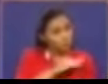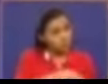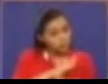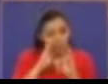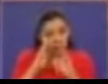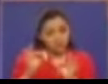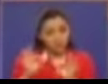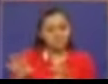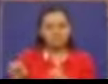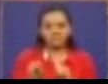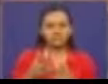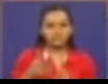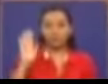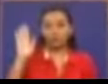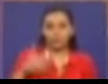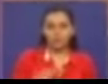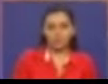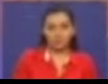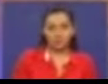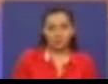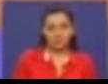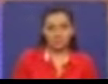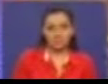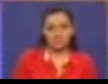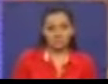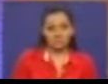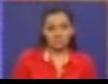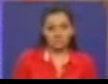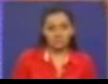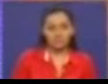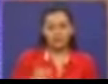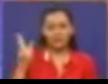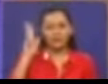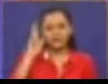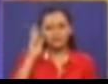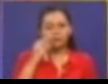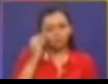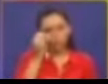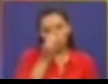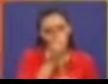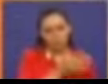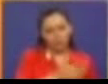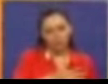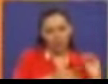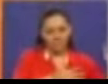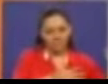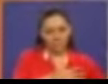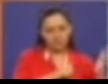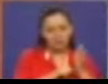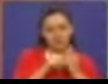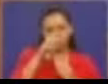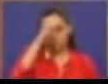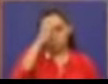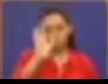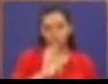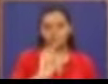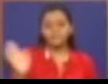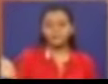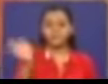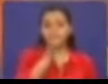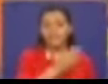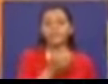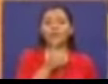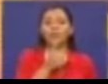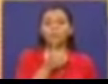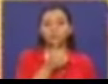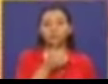venido Guillón Long, ¿no? Ojalá esté escuchando el enlace. No lo está escuchando, así que le cuentan, por favor. ¿Okay? Luego del almuerzo popular